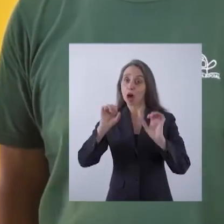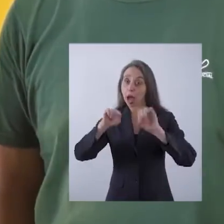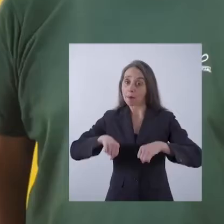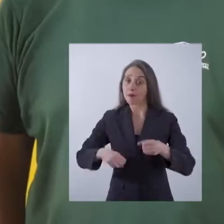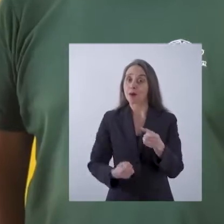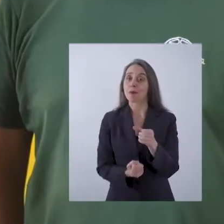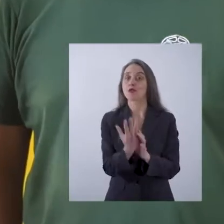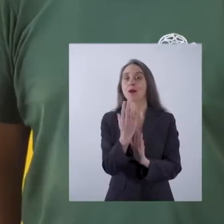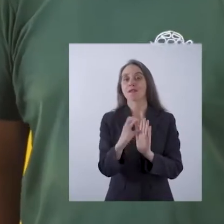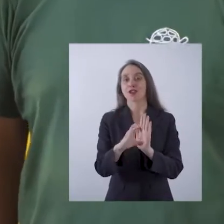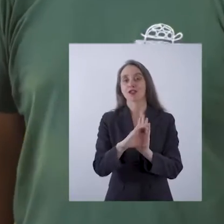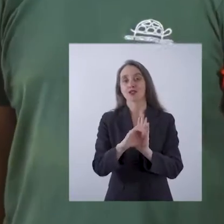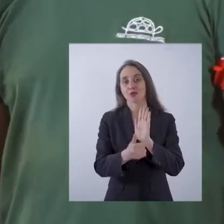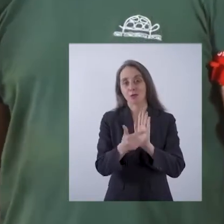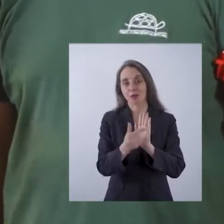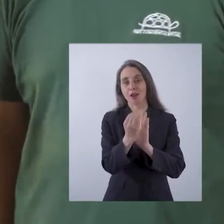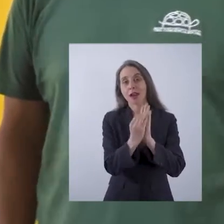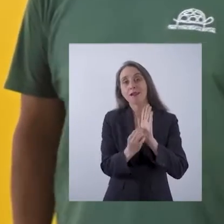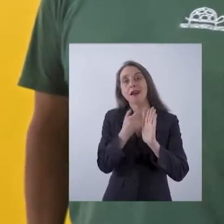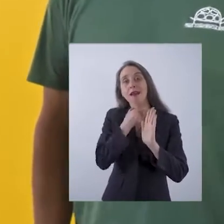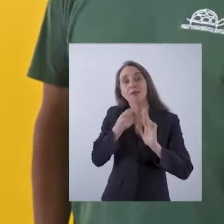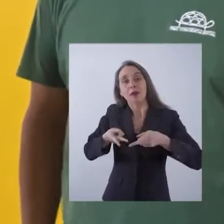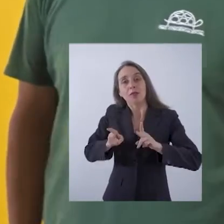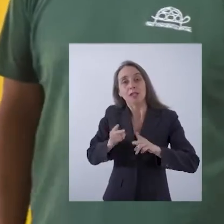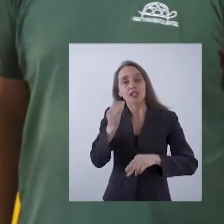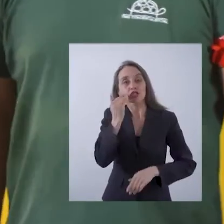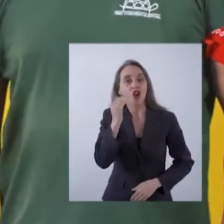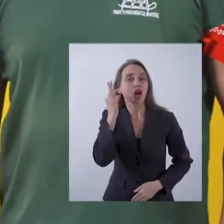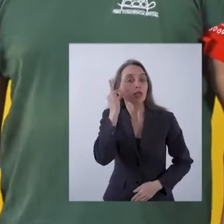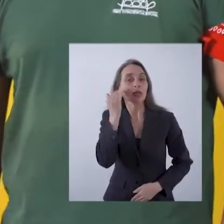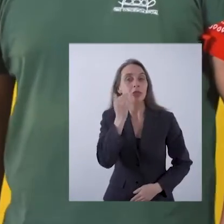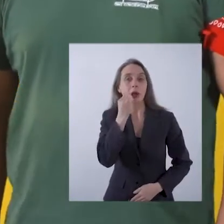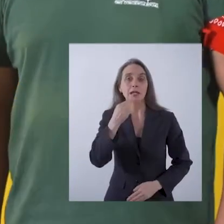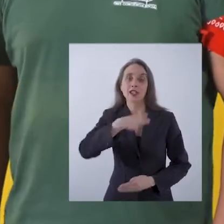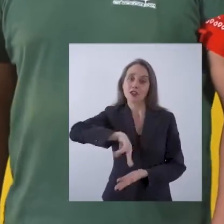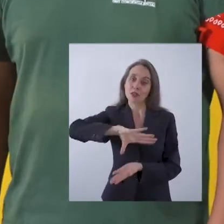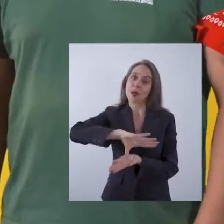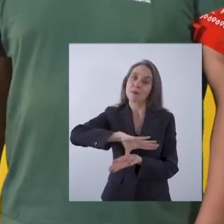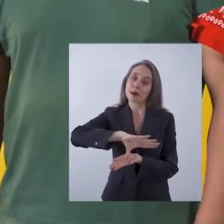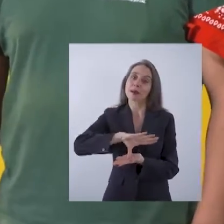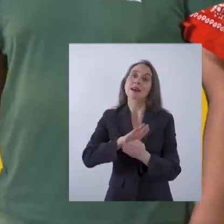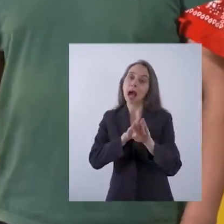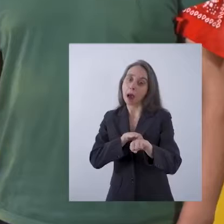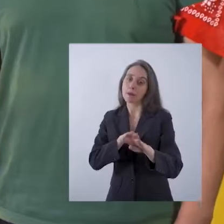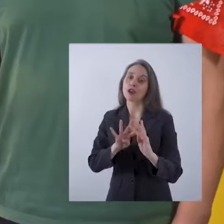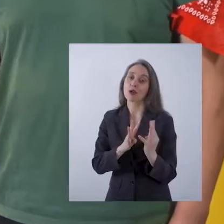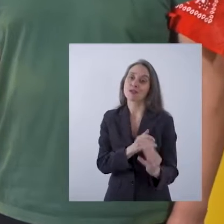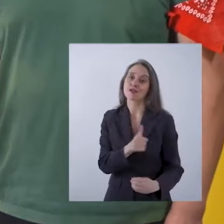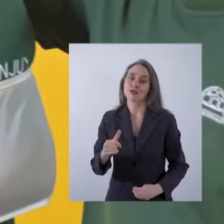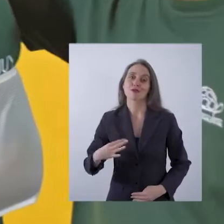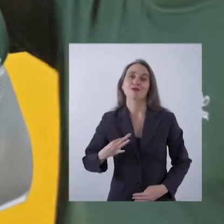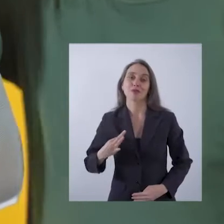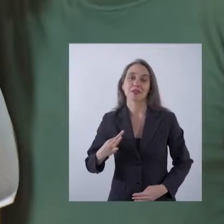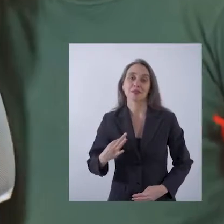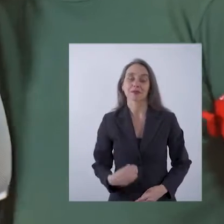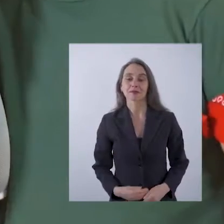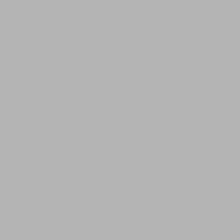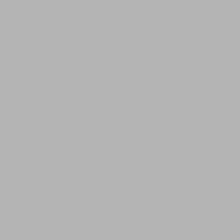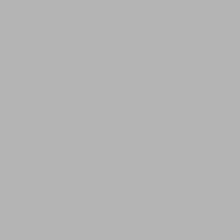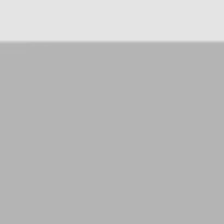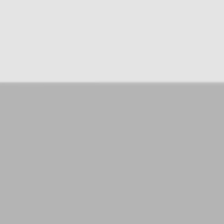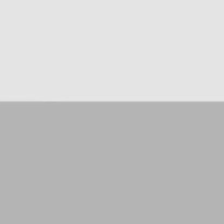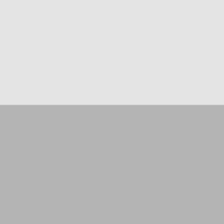Nosotros aprobamos una nueva Constitución para garantizar los derechos de las niñas y los niños de nuestro país. Y apoyamos Convención